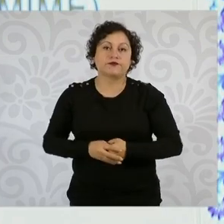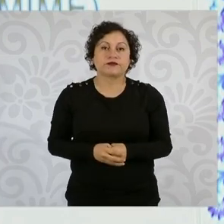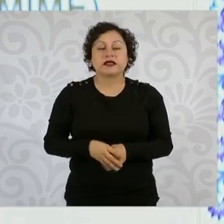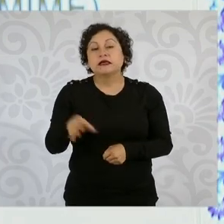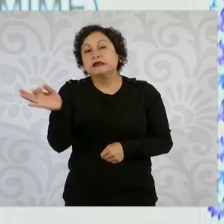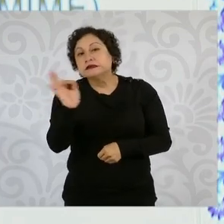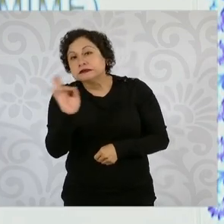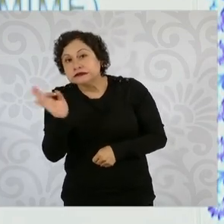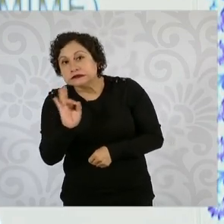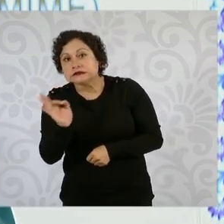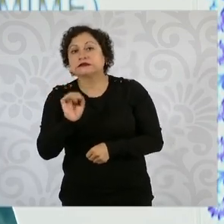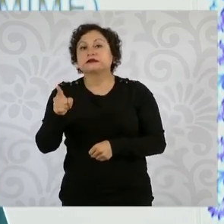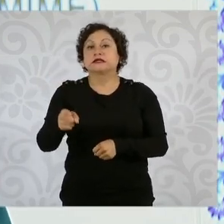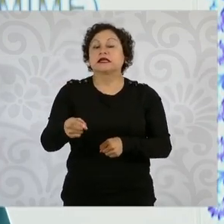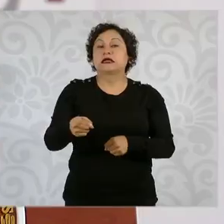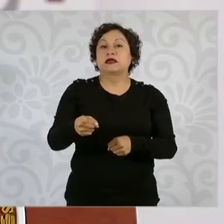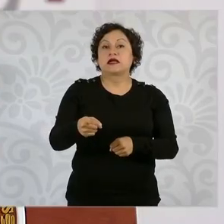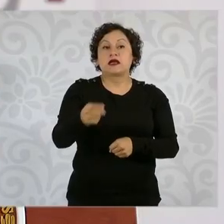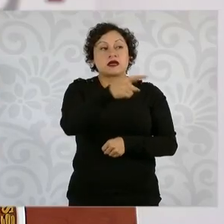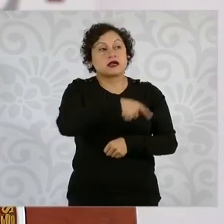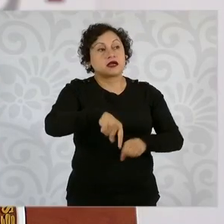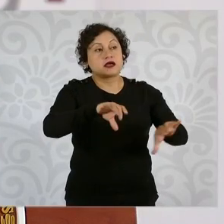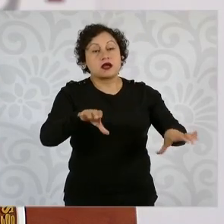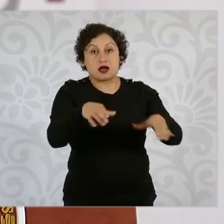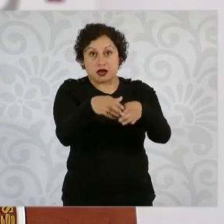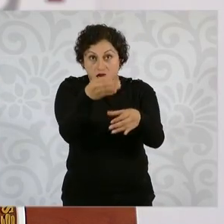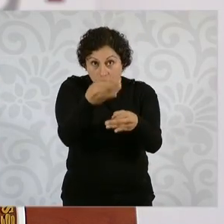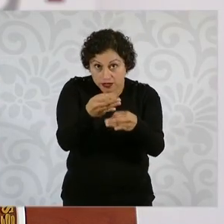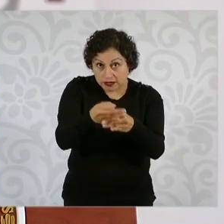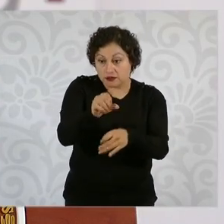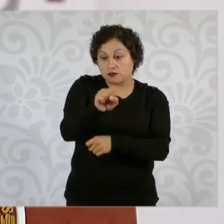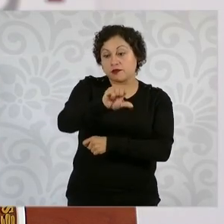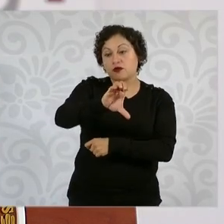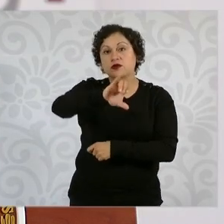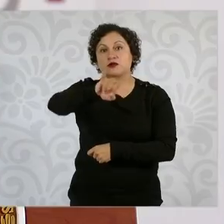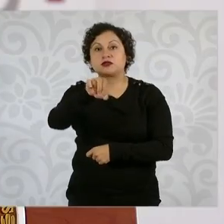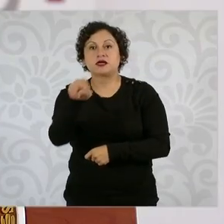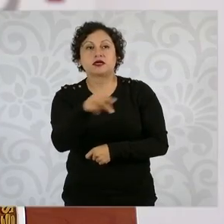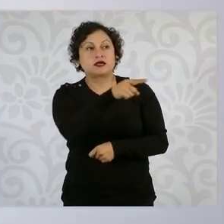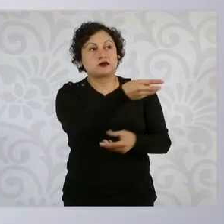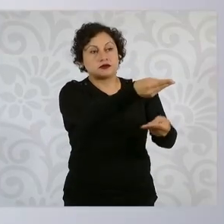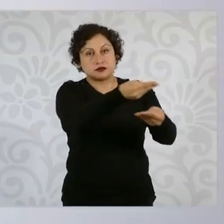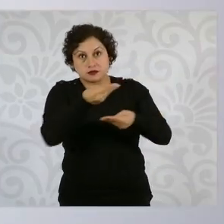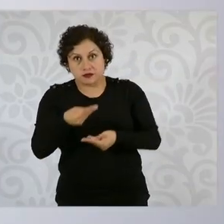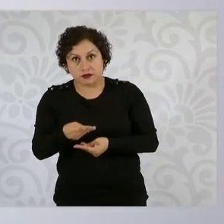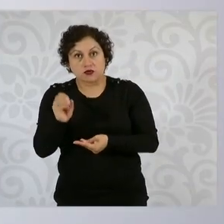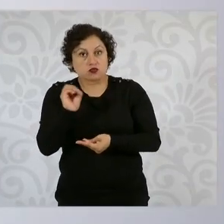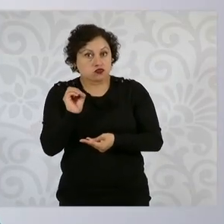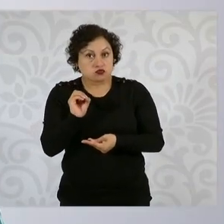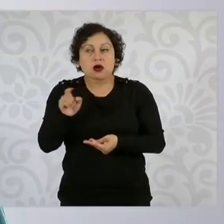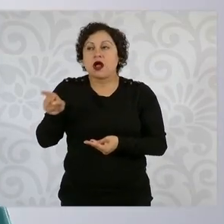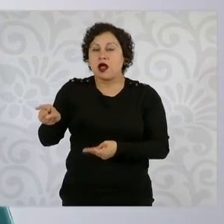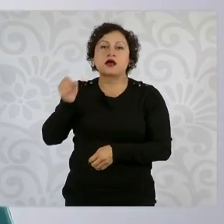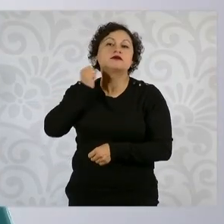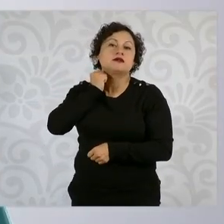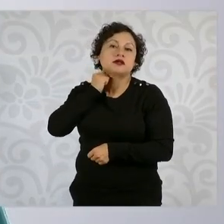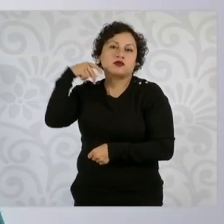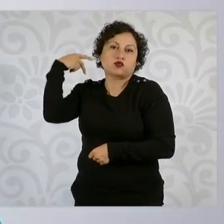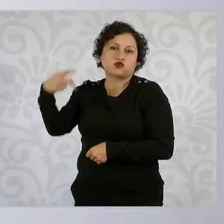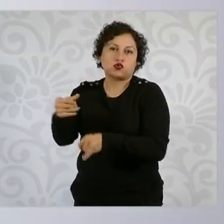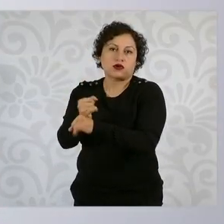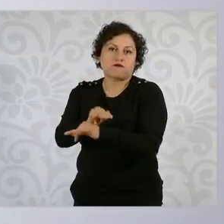las vacantes que son necesarias para la convocatoria, el Senado utilizará la información